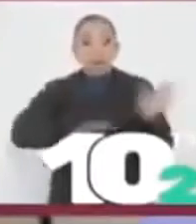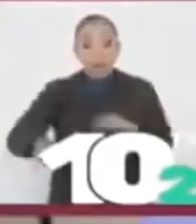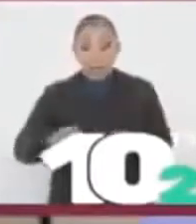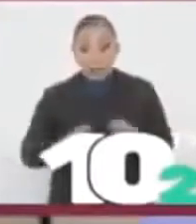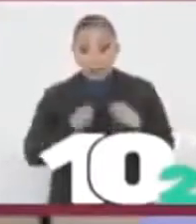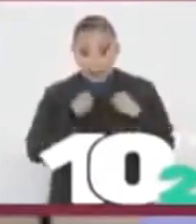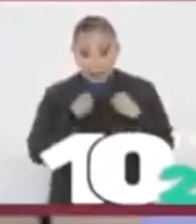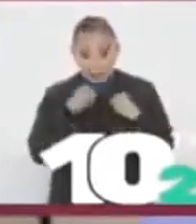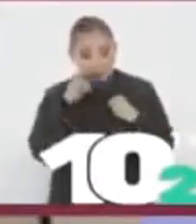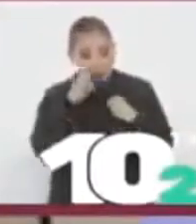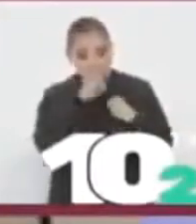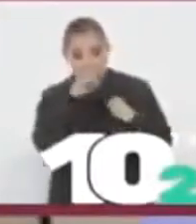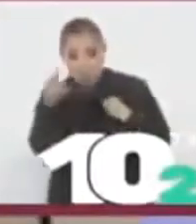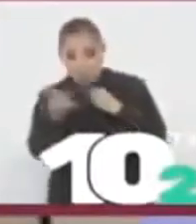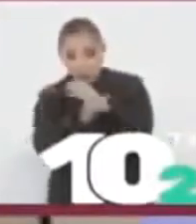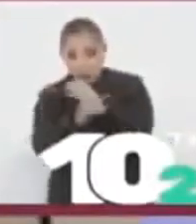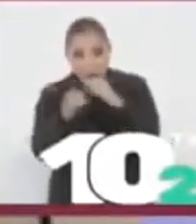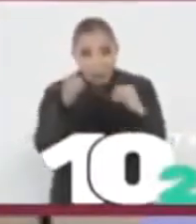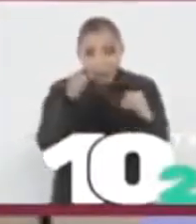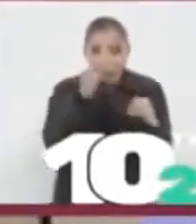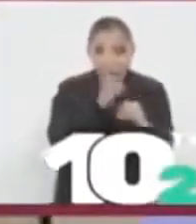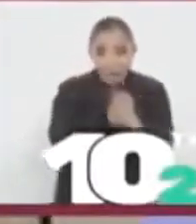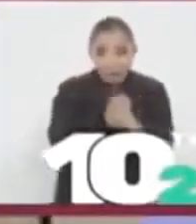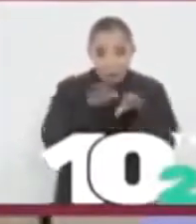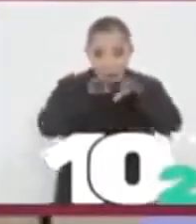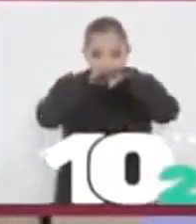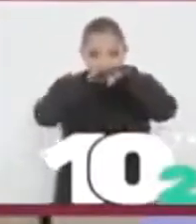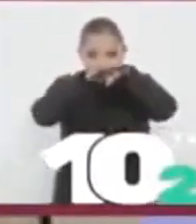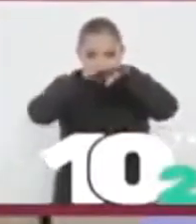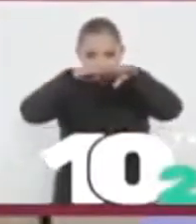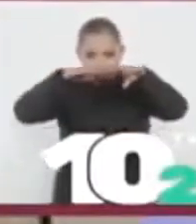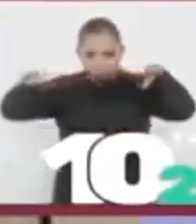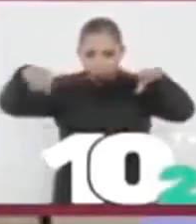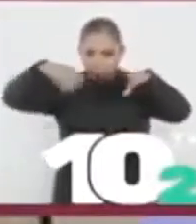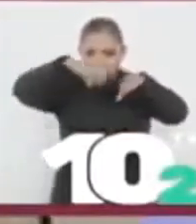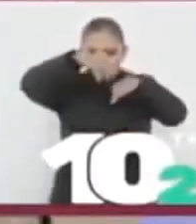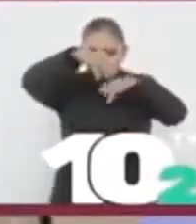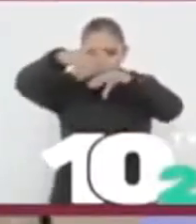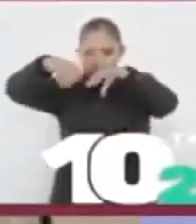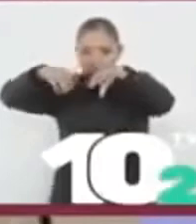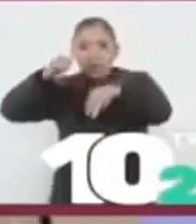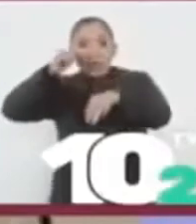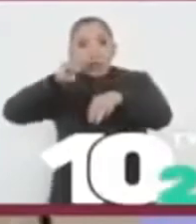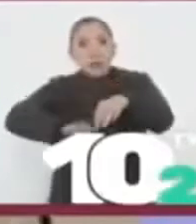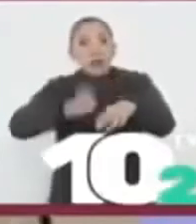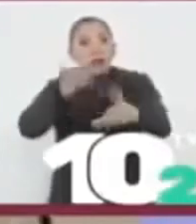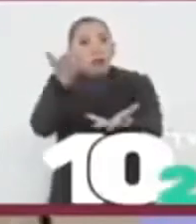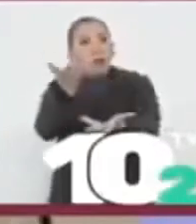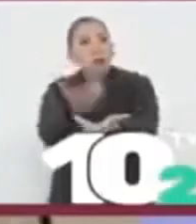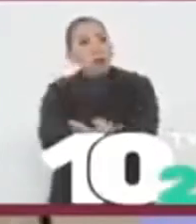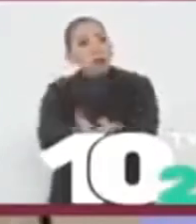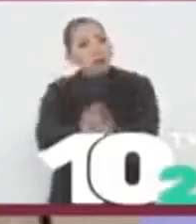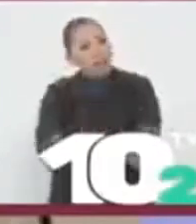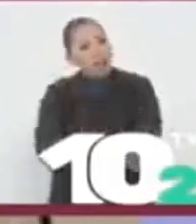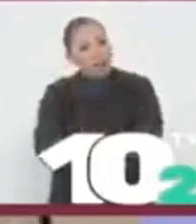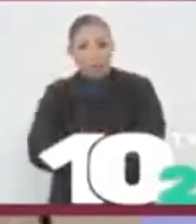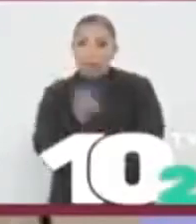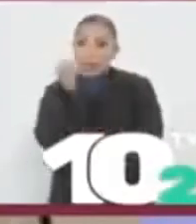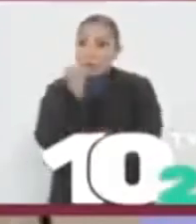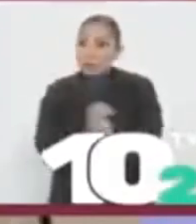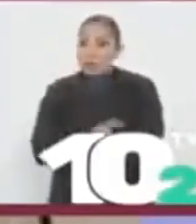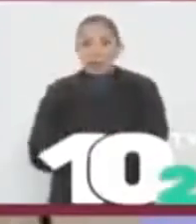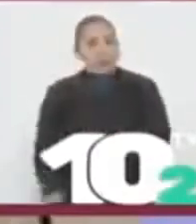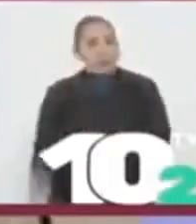En la vida diaria, vemos que los cuerpos que se deslizan sobre planos horizontales siempre acaban deteniéndose, porque